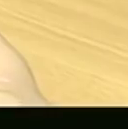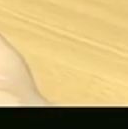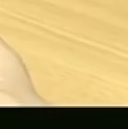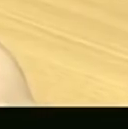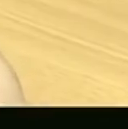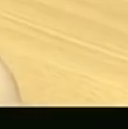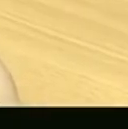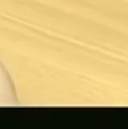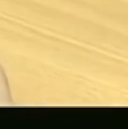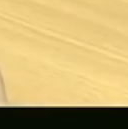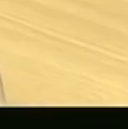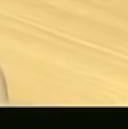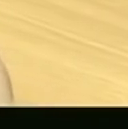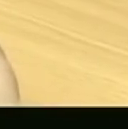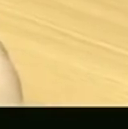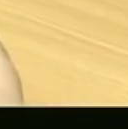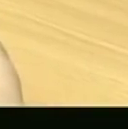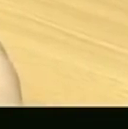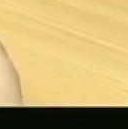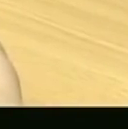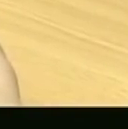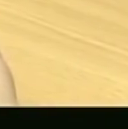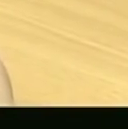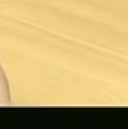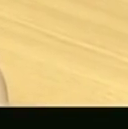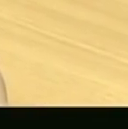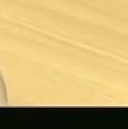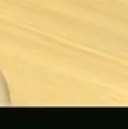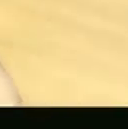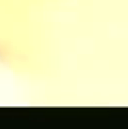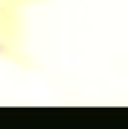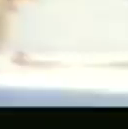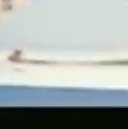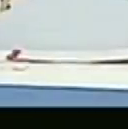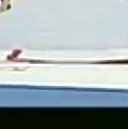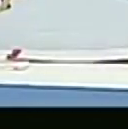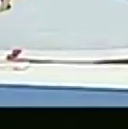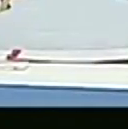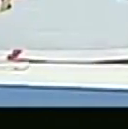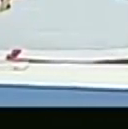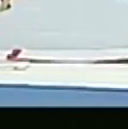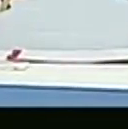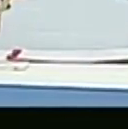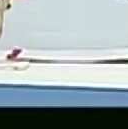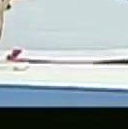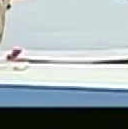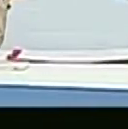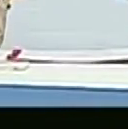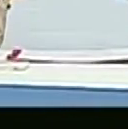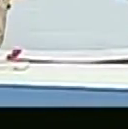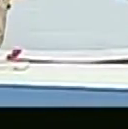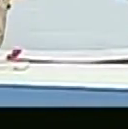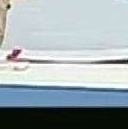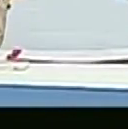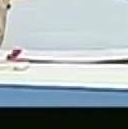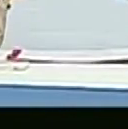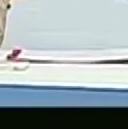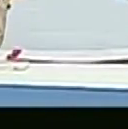podrá interactuar con cada uno de los venezolanos en cualquier sitio del territorio nacional. Esto es muy importante para